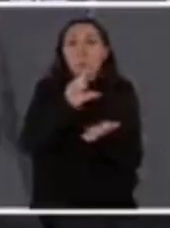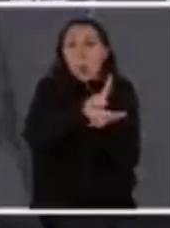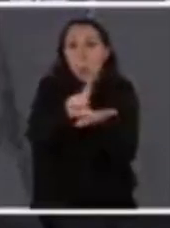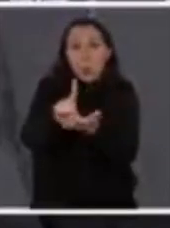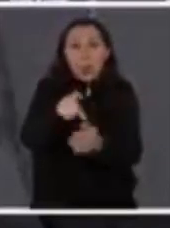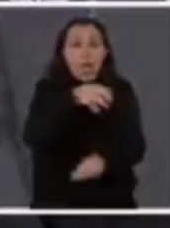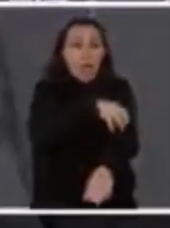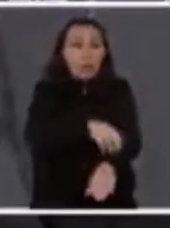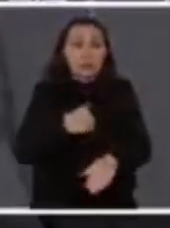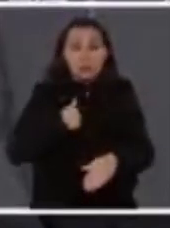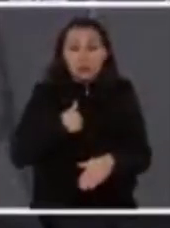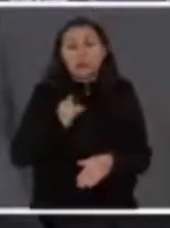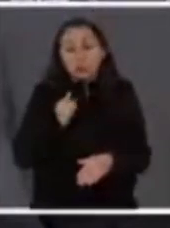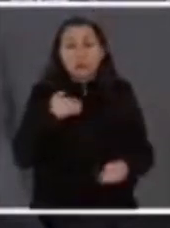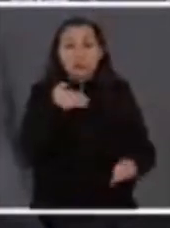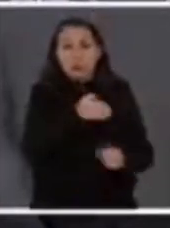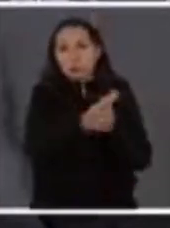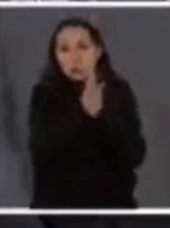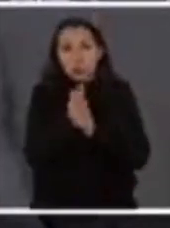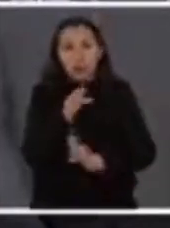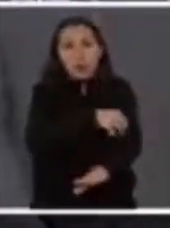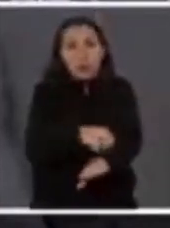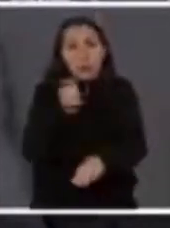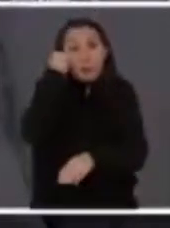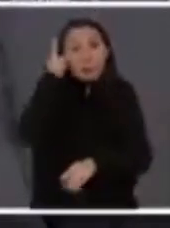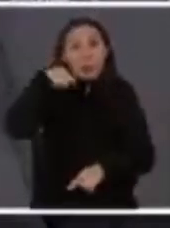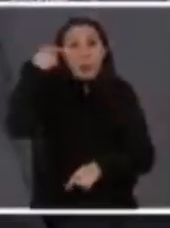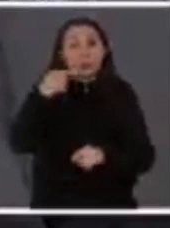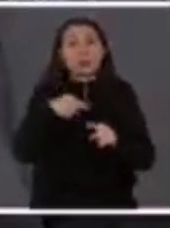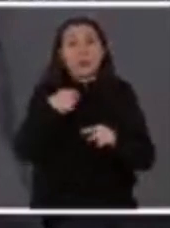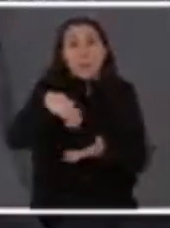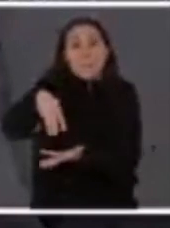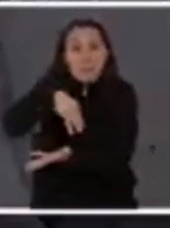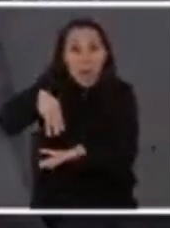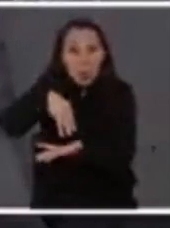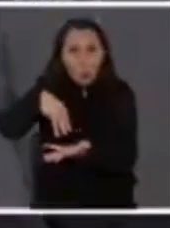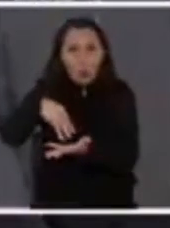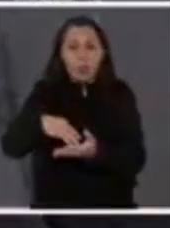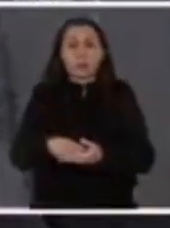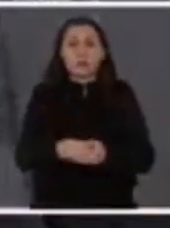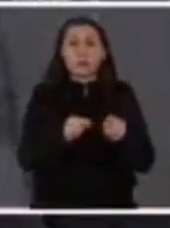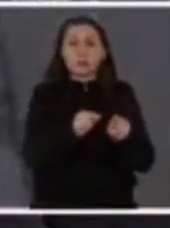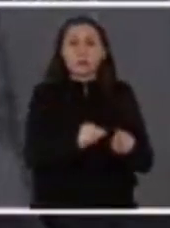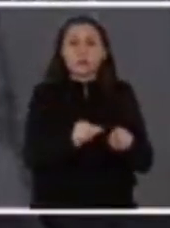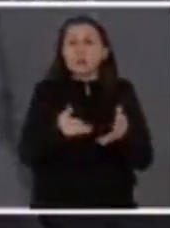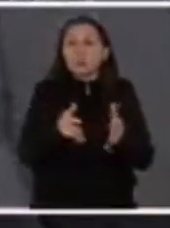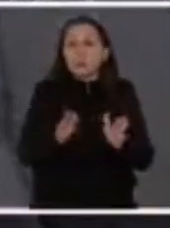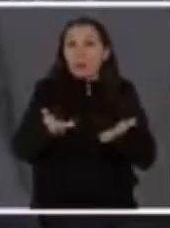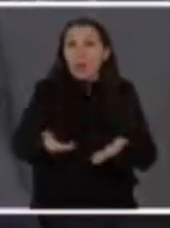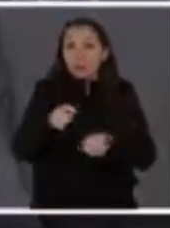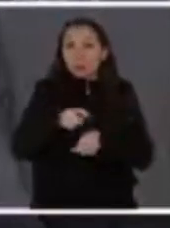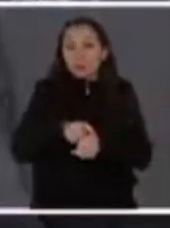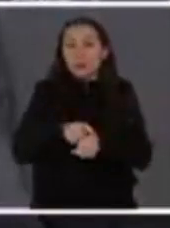pero mi intención es desplazarme a todas las regiones. Entiendo que la próxima programada es la región del Maule, en donde ya en este